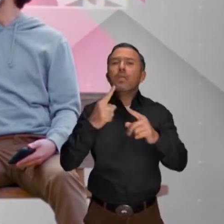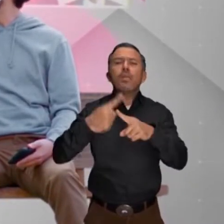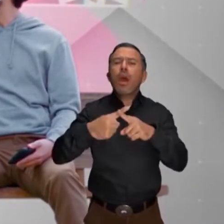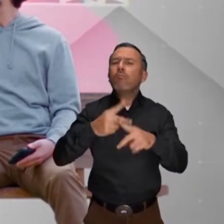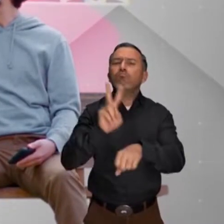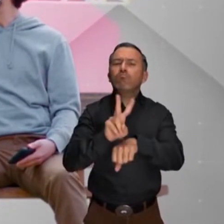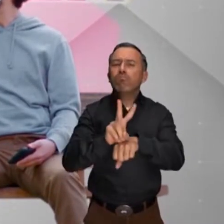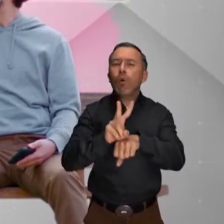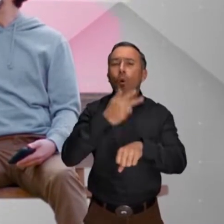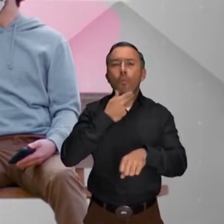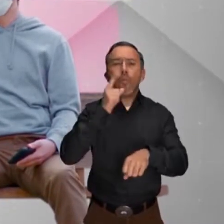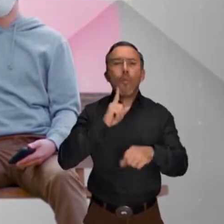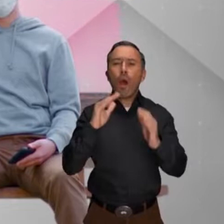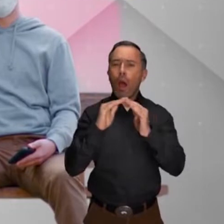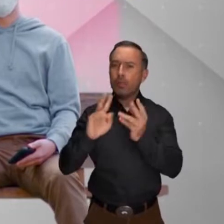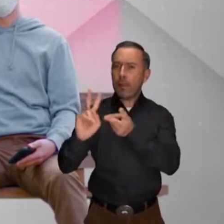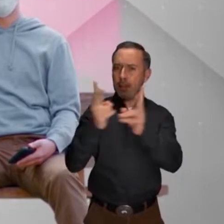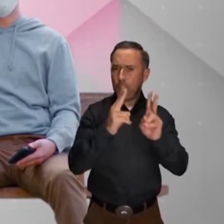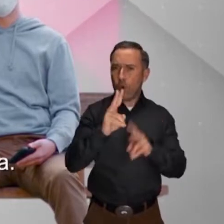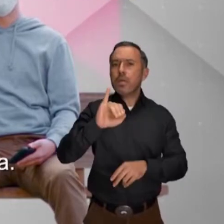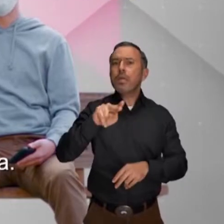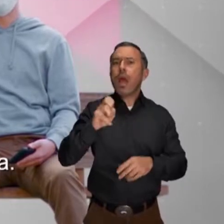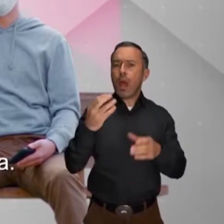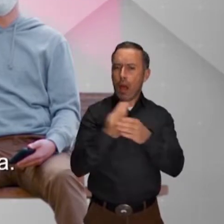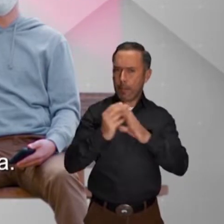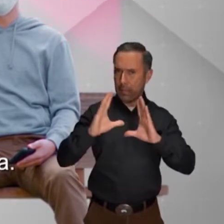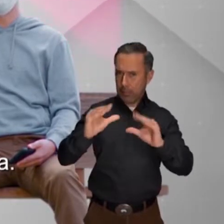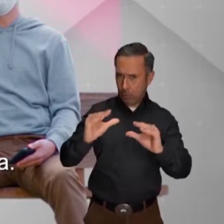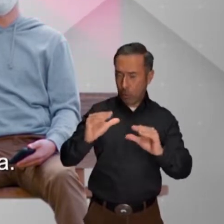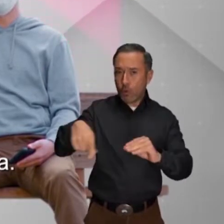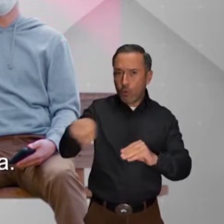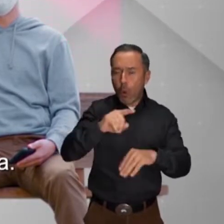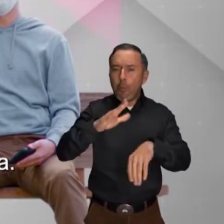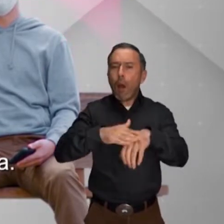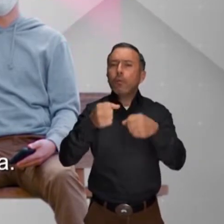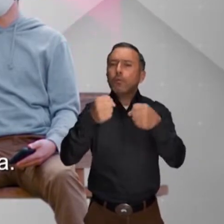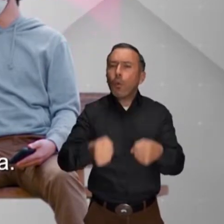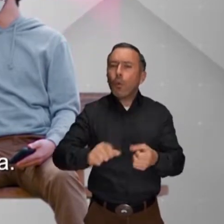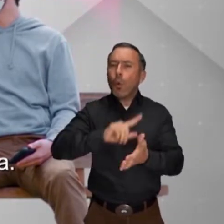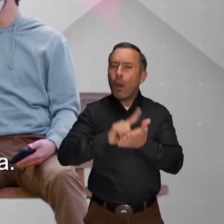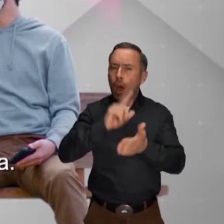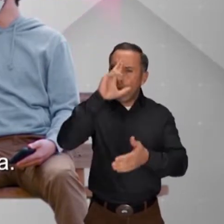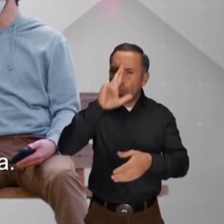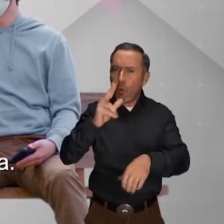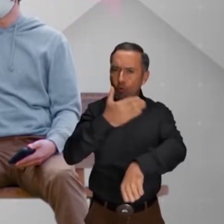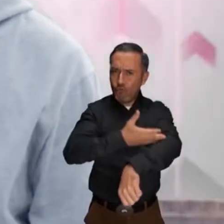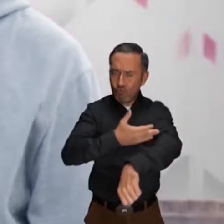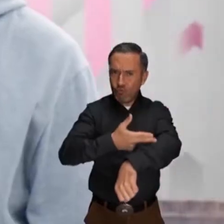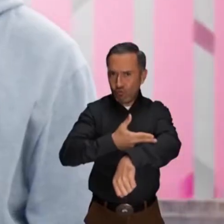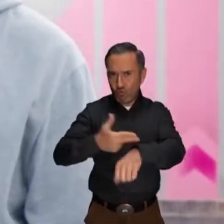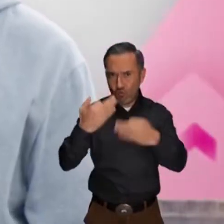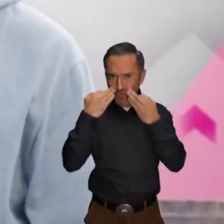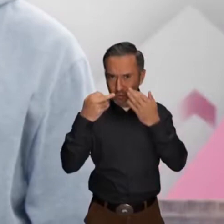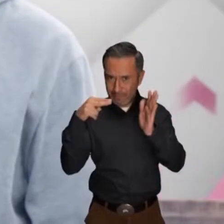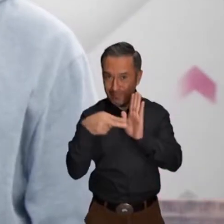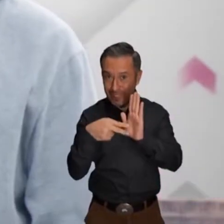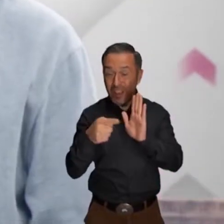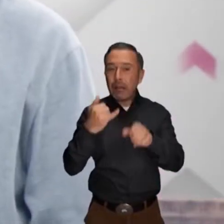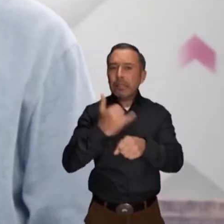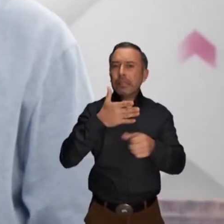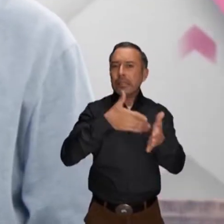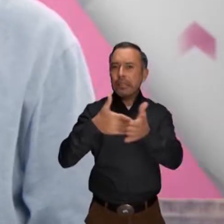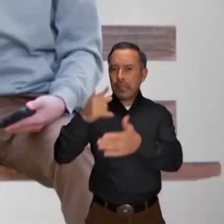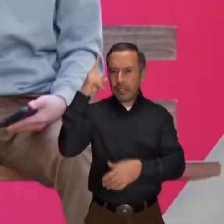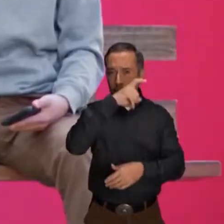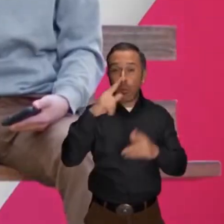día de la revocación de mandato, está esta veda electoral. ¿En qué consiste? En que no pueden promocionar ningún tipo de